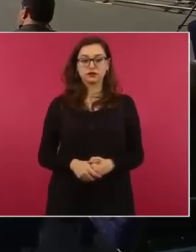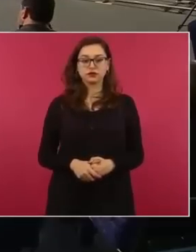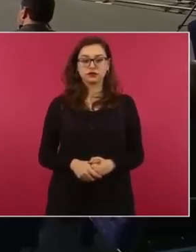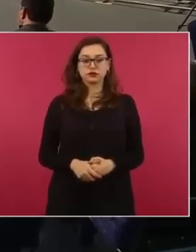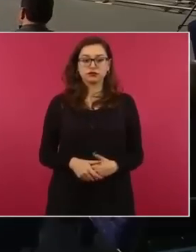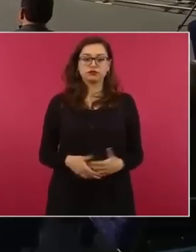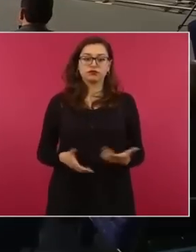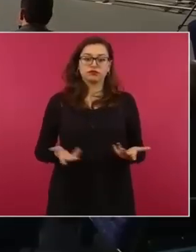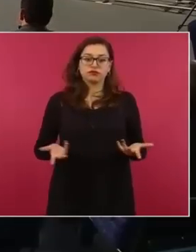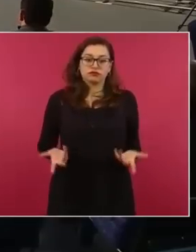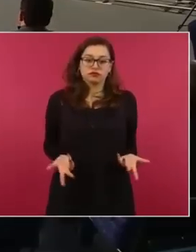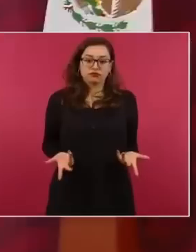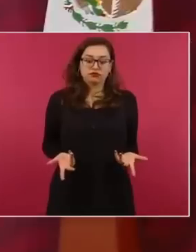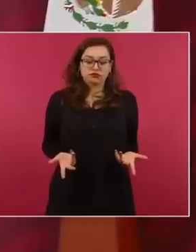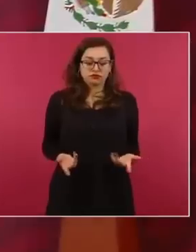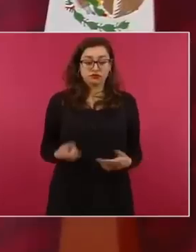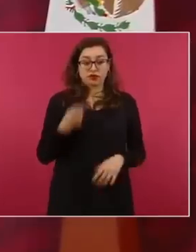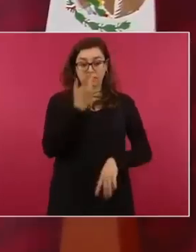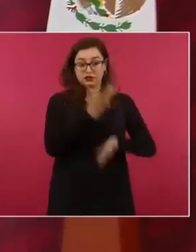embajador,